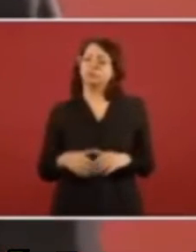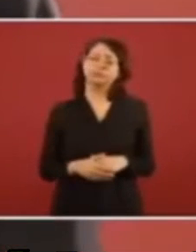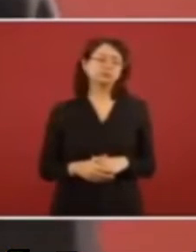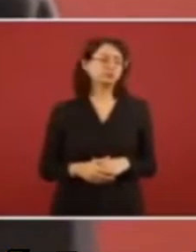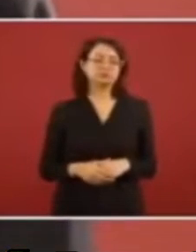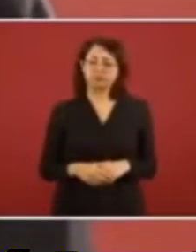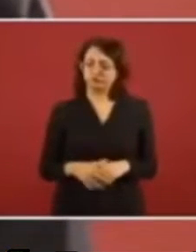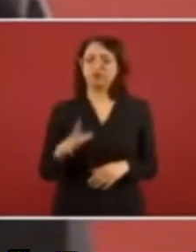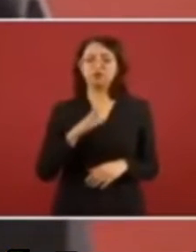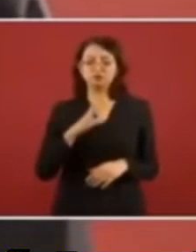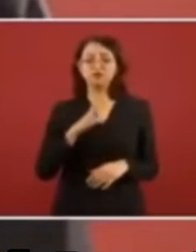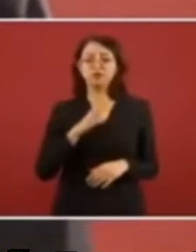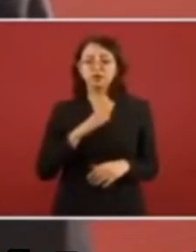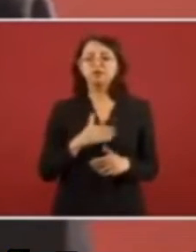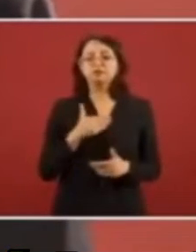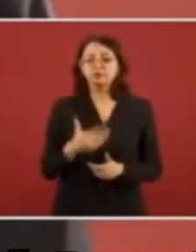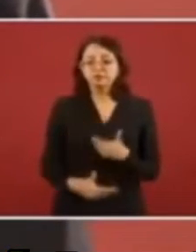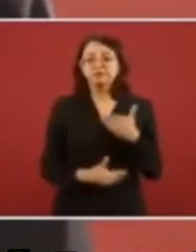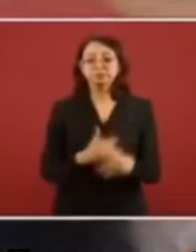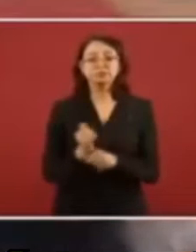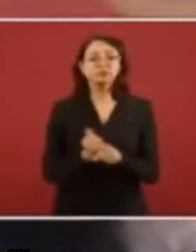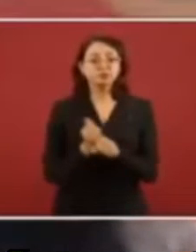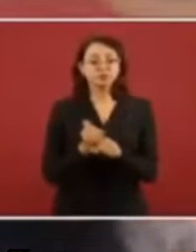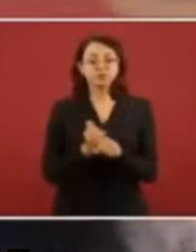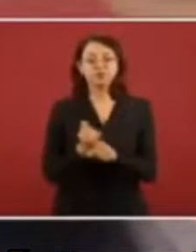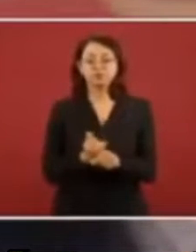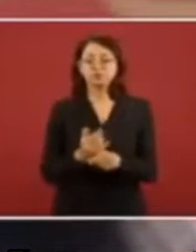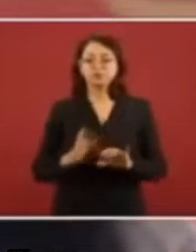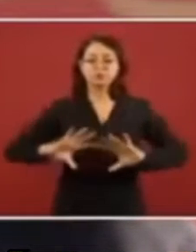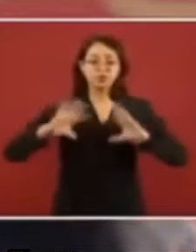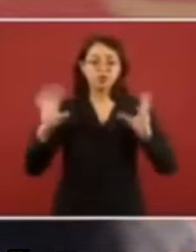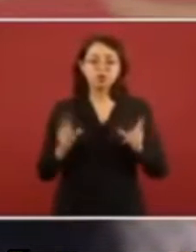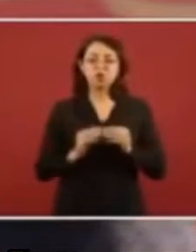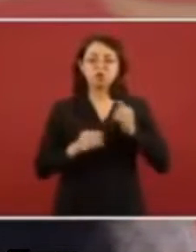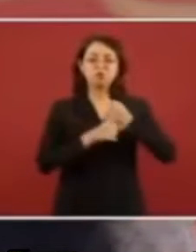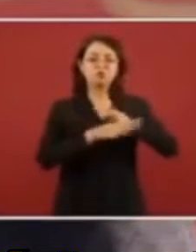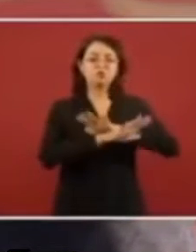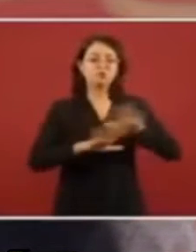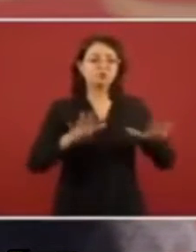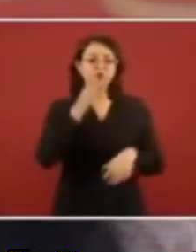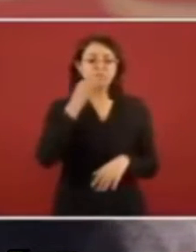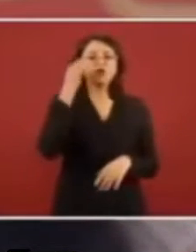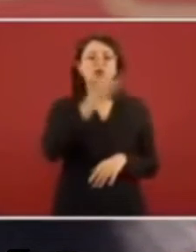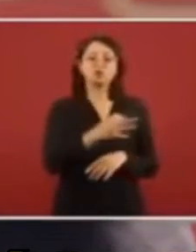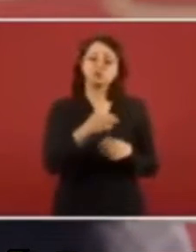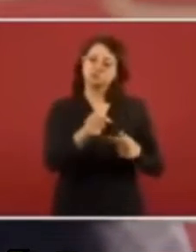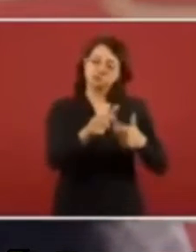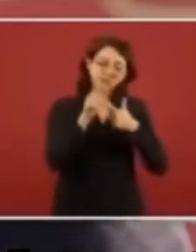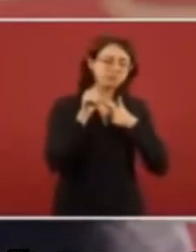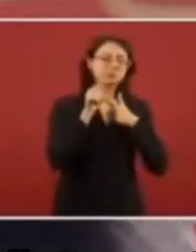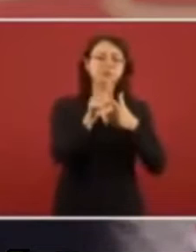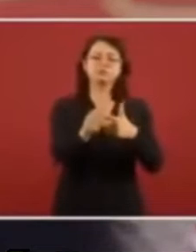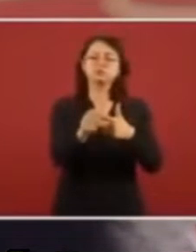Por eso se ha avanzado en la investigación, hay resultados, todo eso se les informó, y vamos a continuar